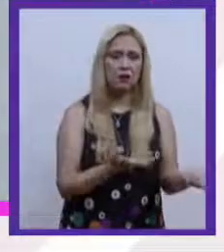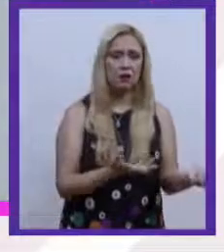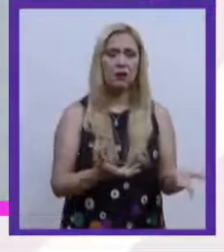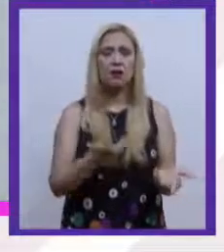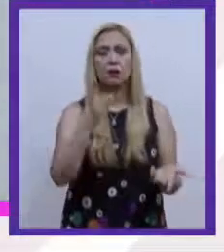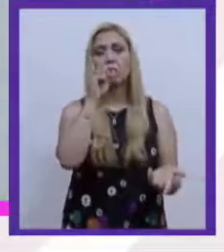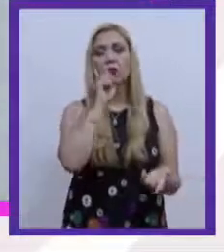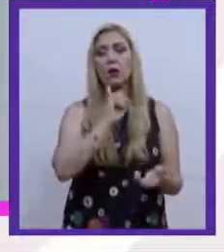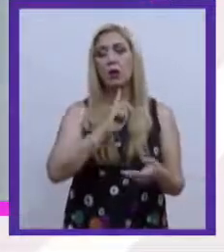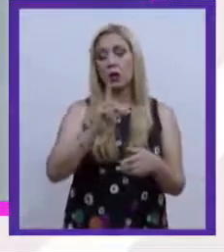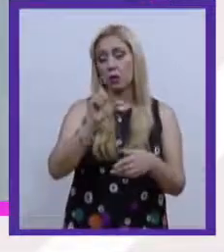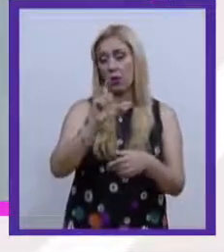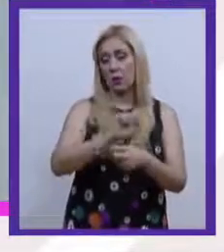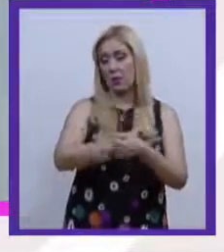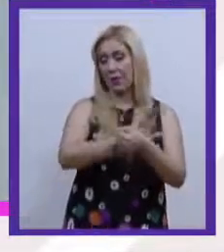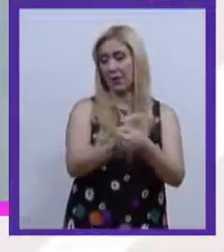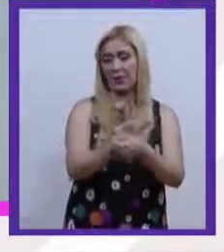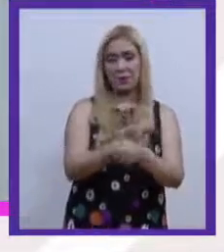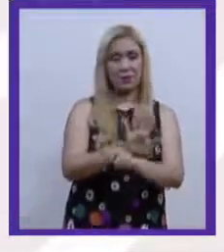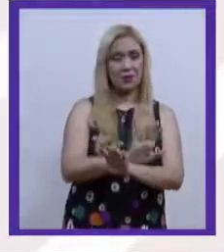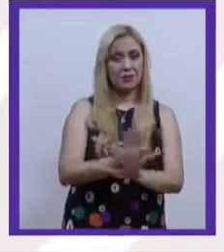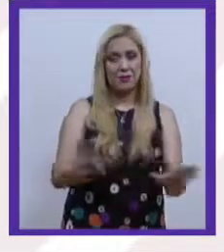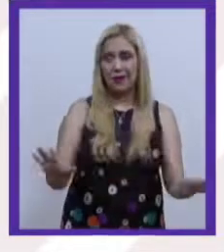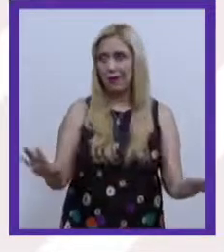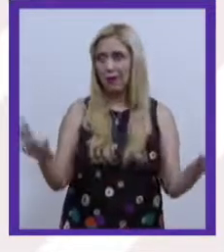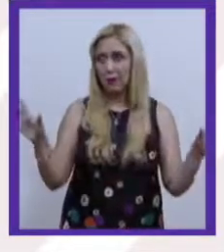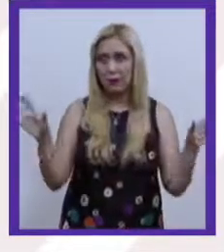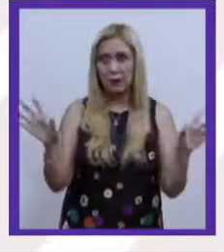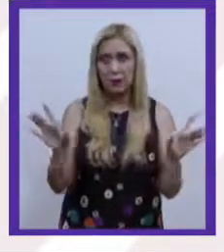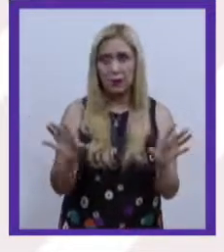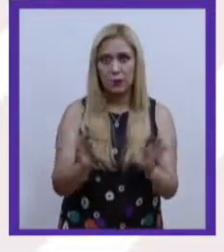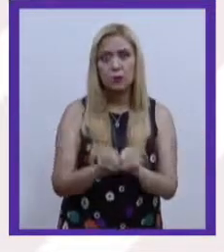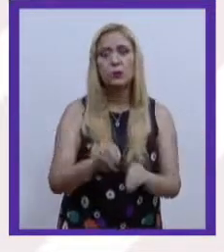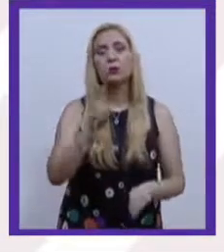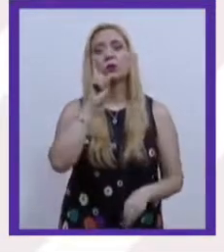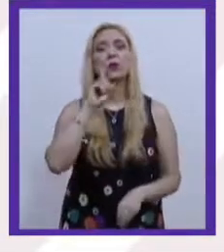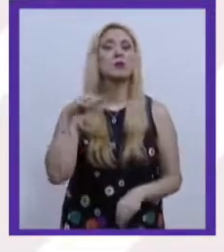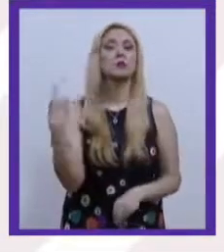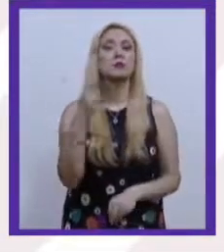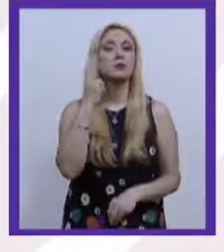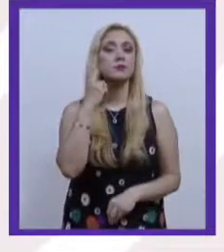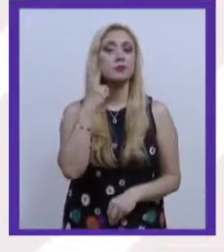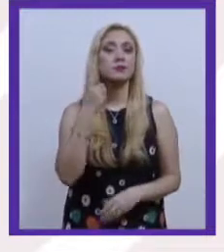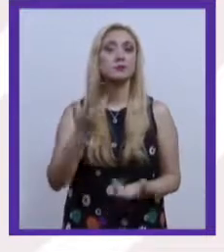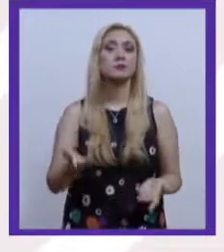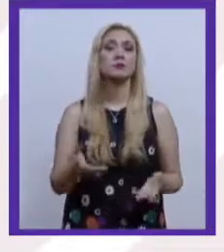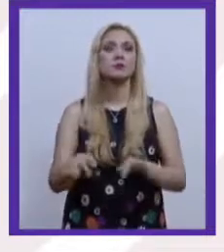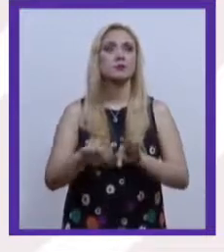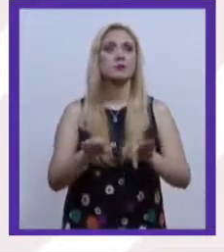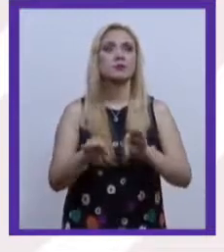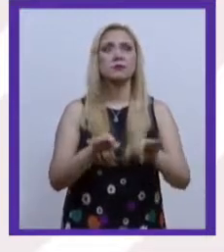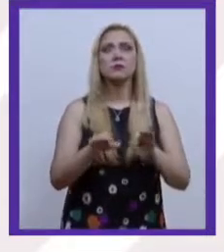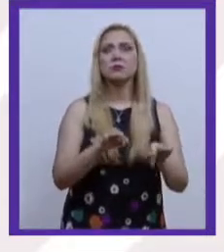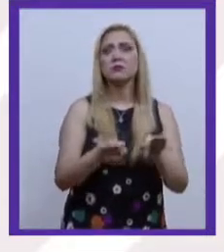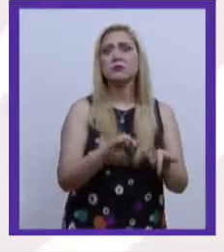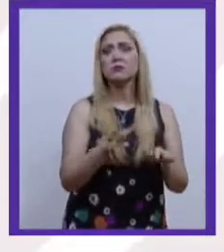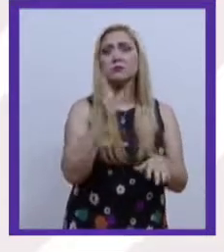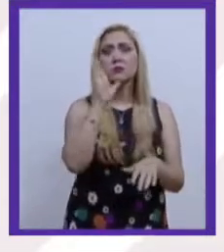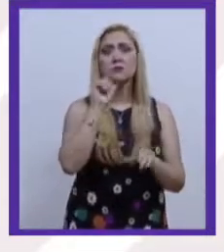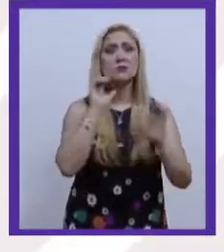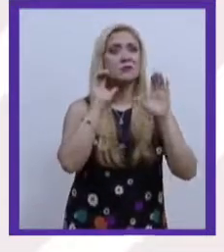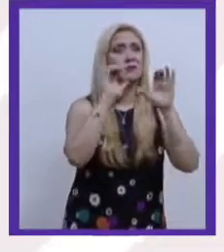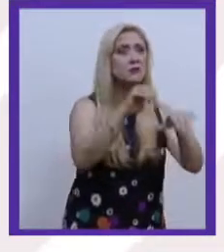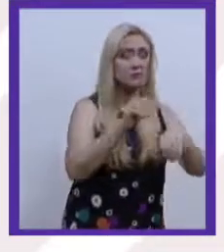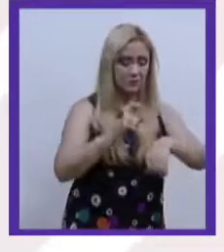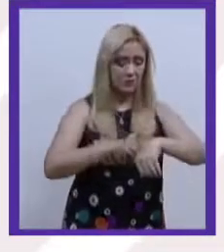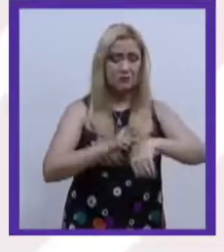después de la pandemia, pues ha crecido, digamos, el trabajo informal, porque no pueden entrar a la formalidad, no pueden